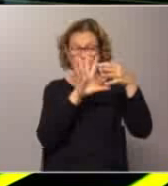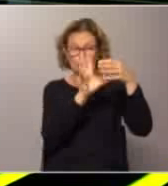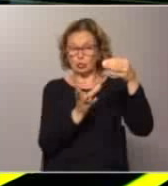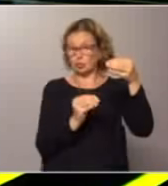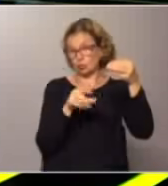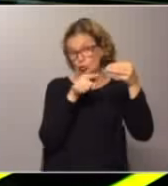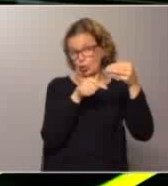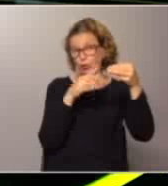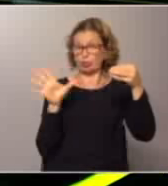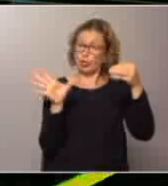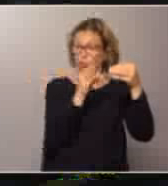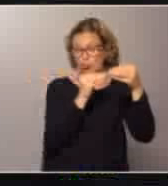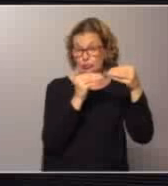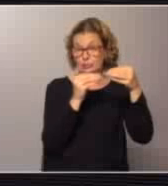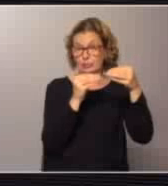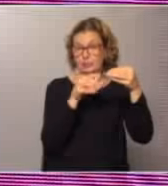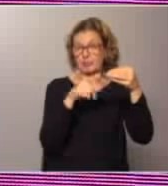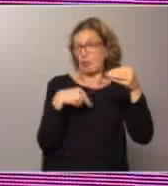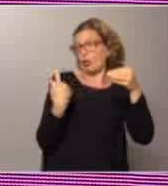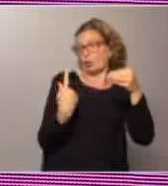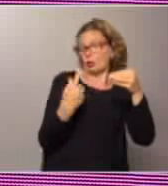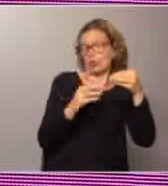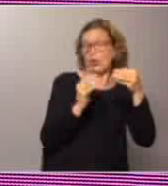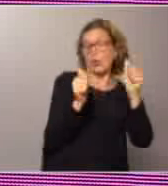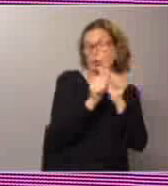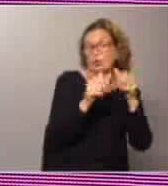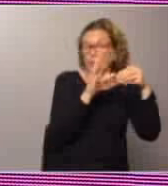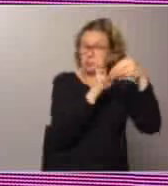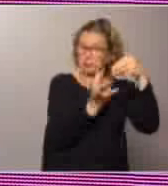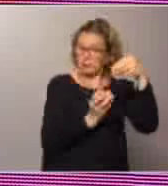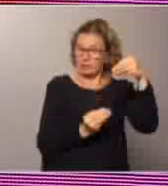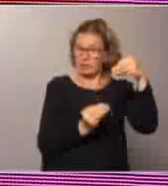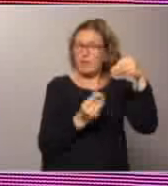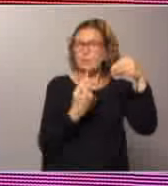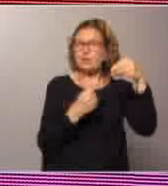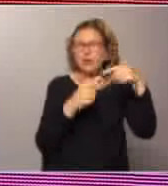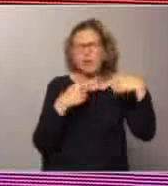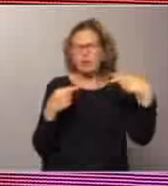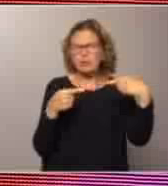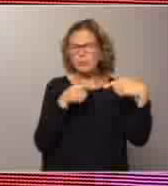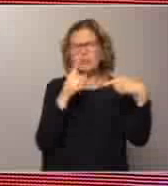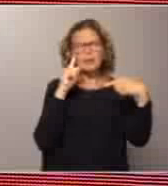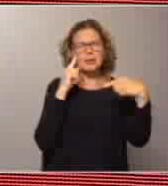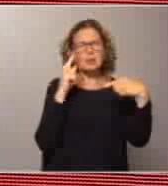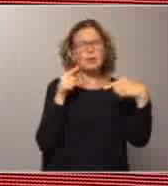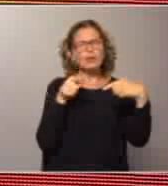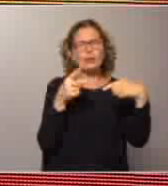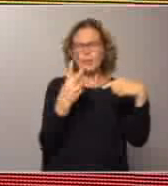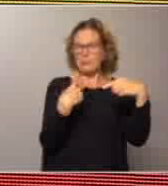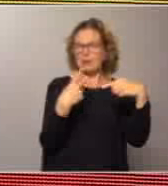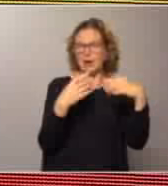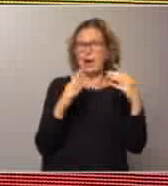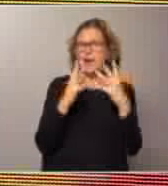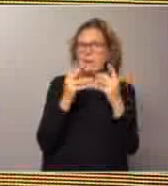y tenemos la percepción de que estamos como con otros en ese racimo pero en realidad hay cosas que creemos que el otro ve de la misma manera que nosotros